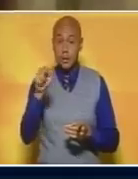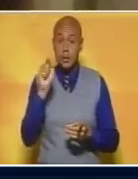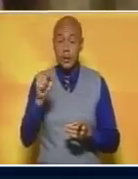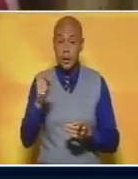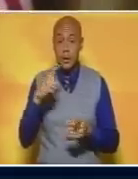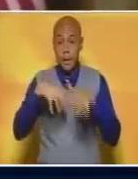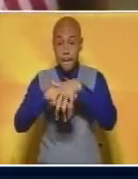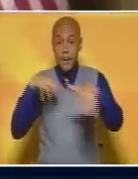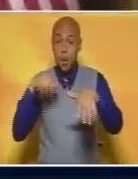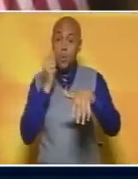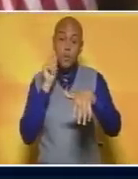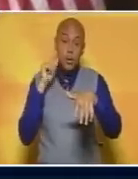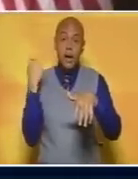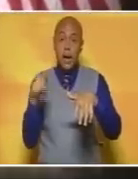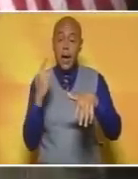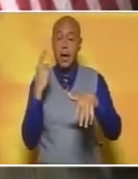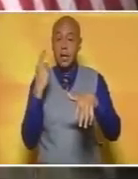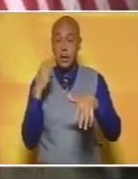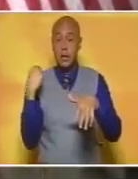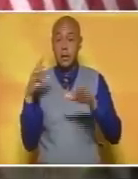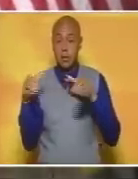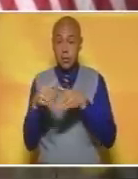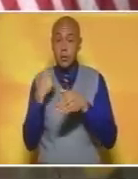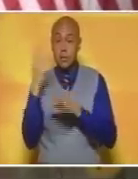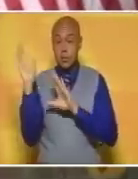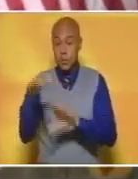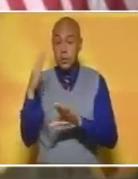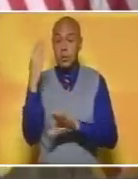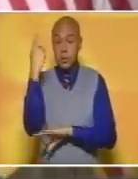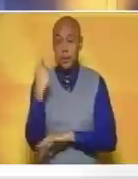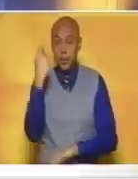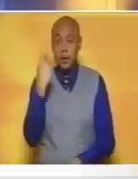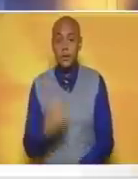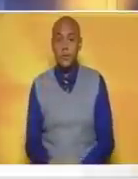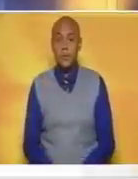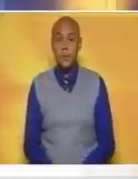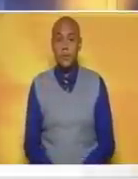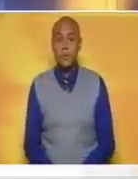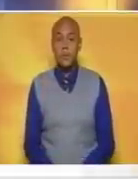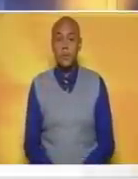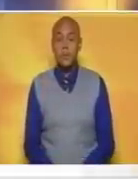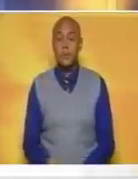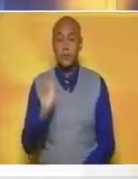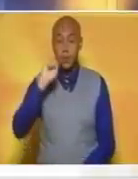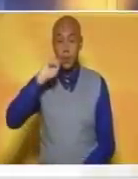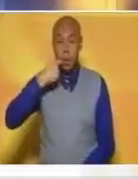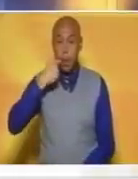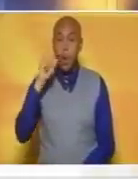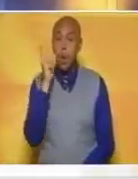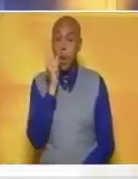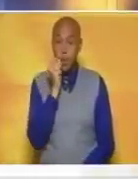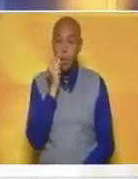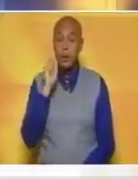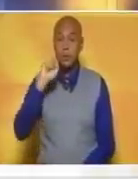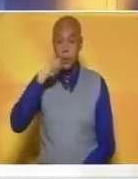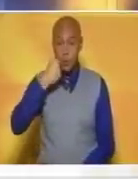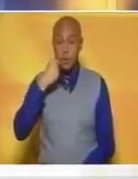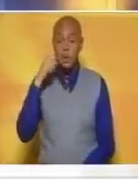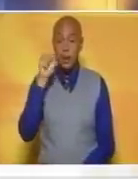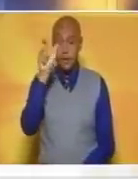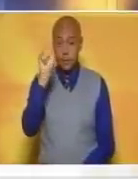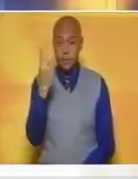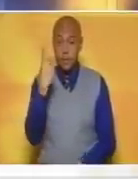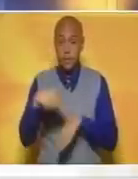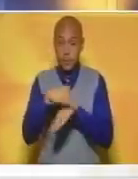la mayoría que gozan los republicanos en esta Cámara. En Rusia dimitió el gobierno del primer